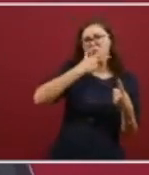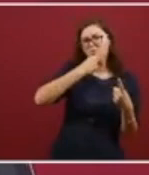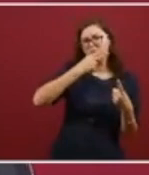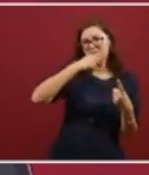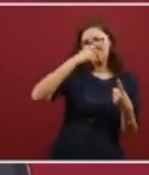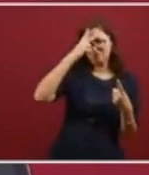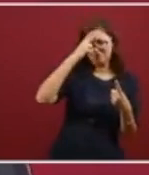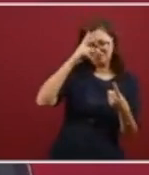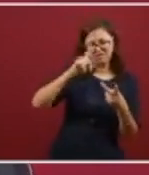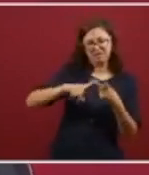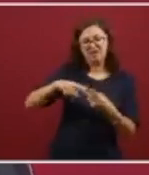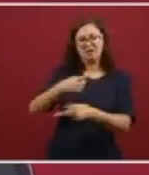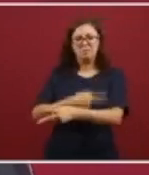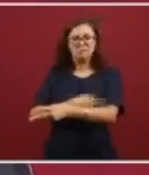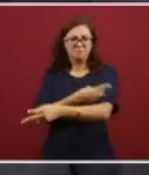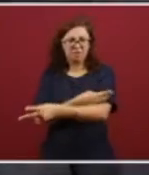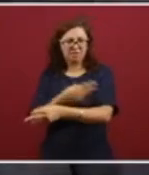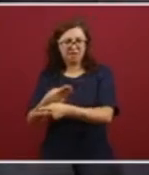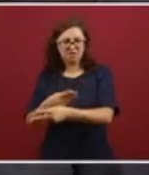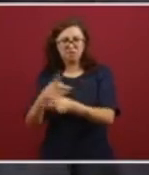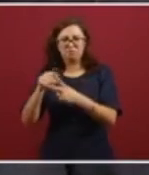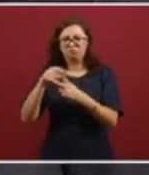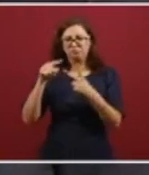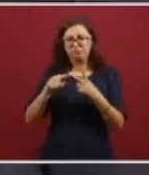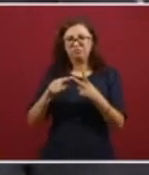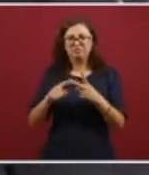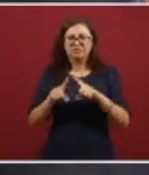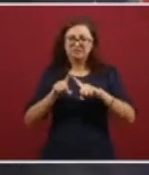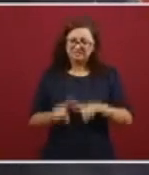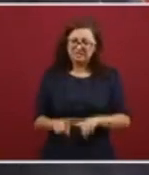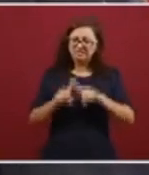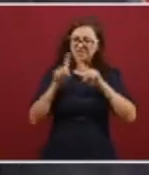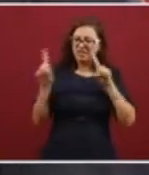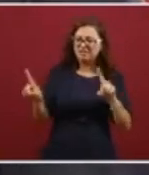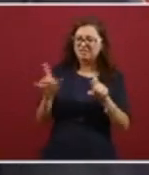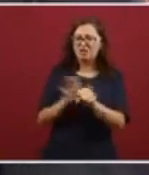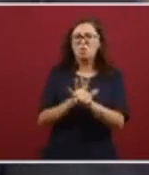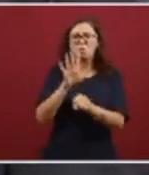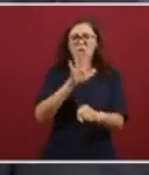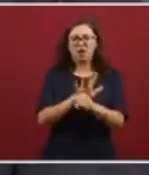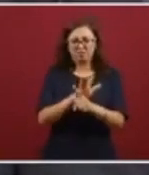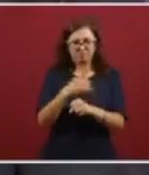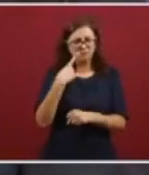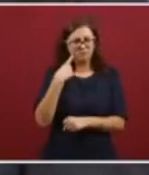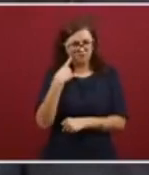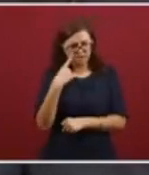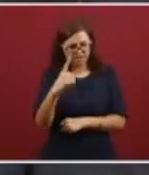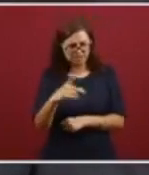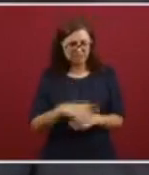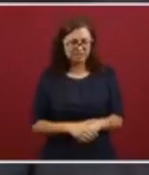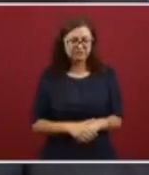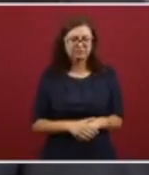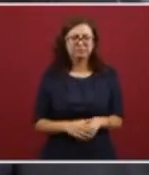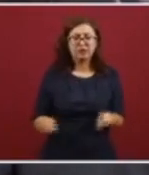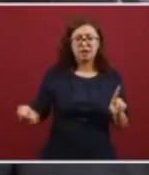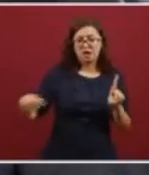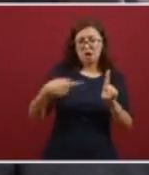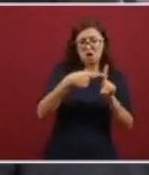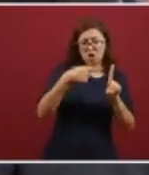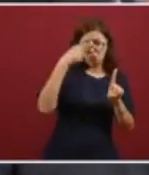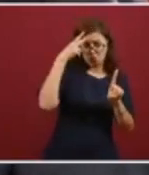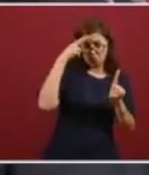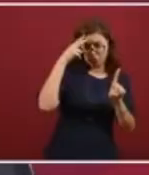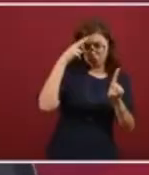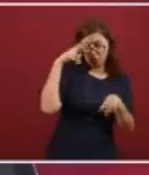entre otras, es que Porfirio Díaz mandaba las listas a los estados cuando iba a